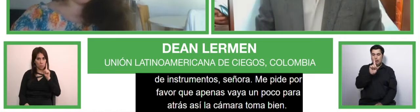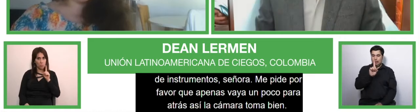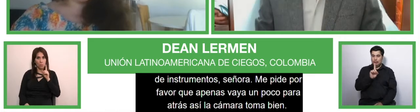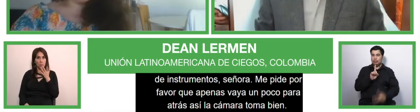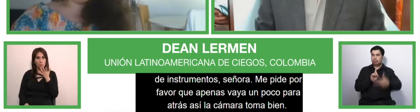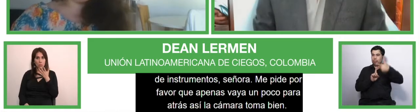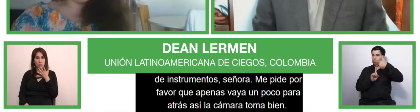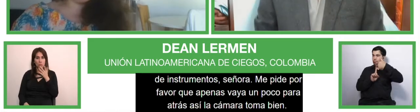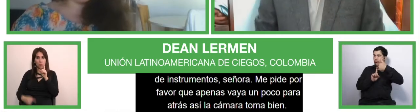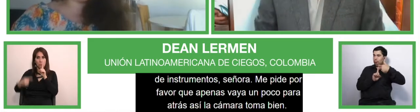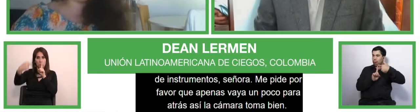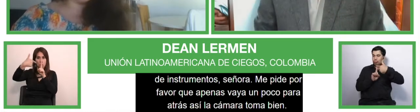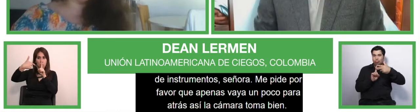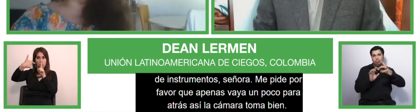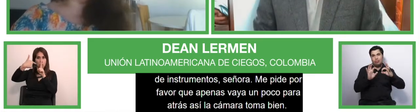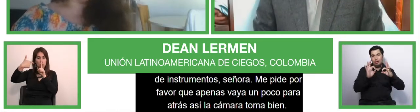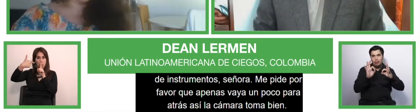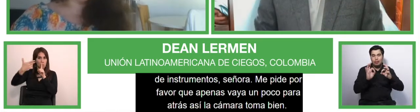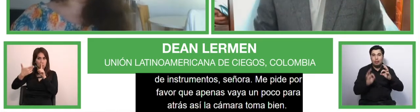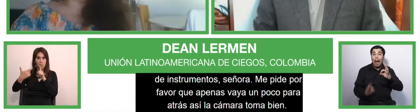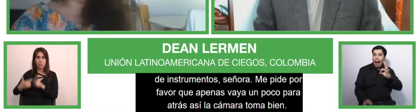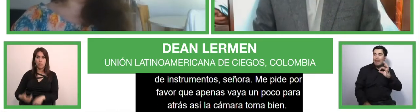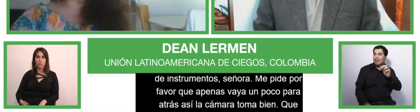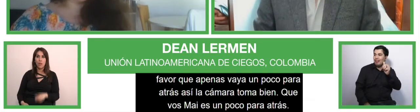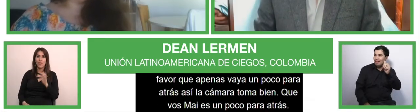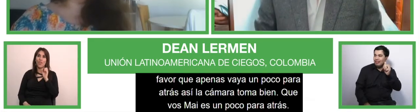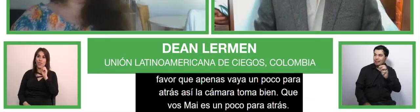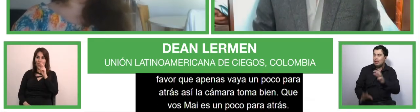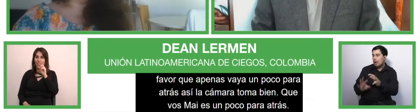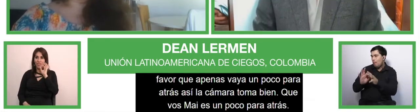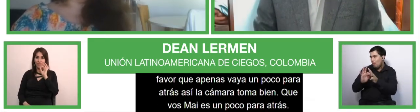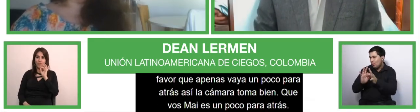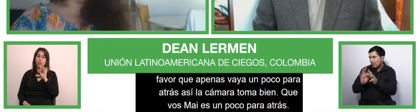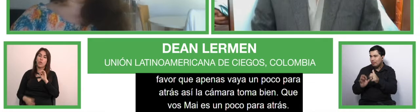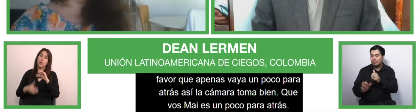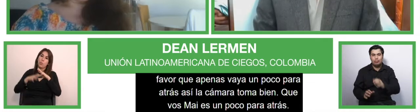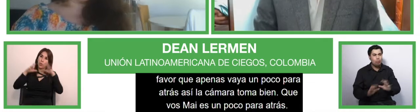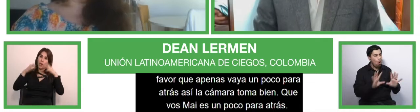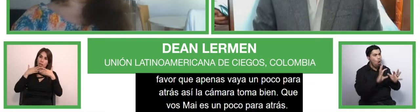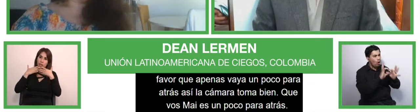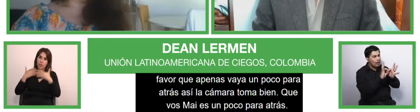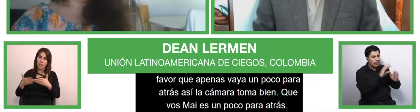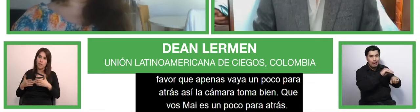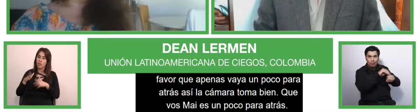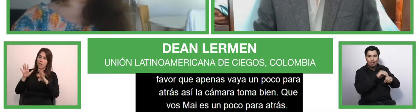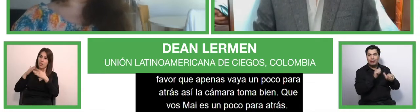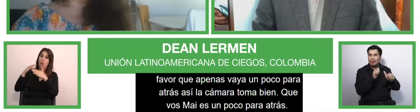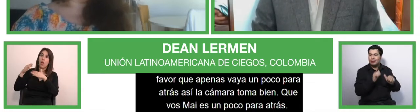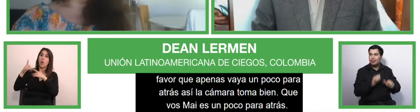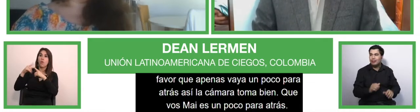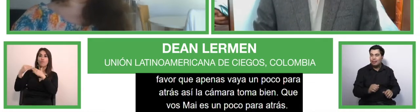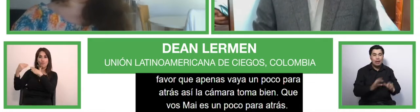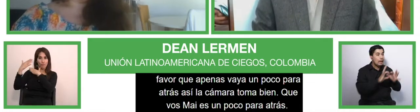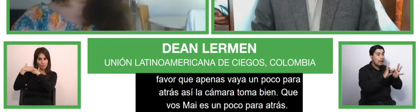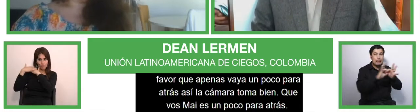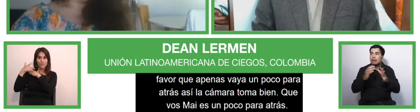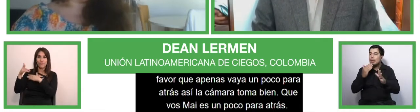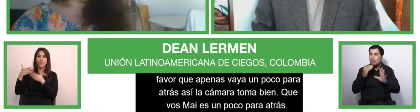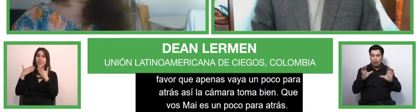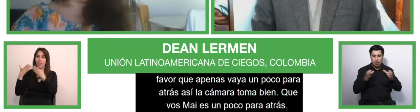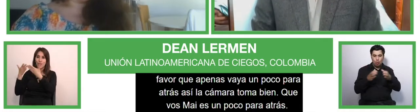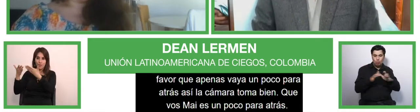Ahí va. Perfecto. Gracias. No, gracias a ti, Constanza, y gracias al equipo de producción.